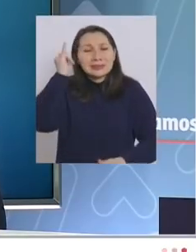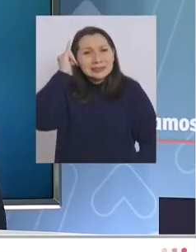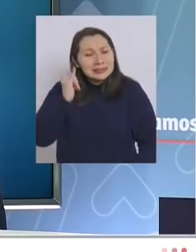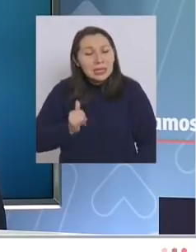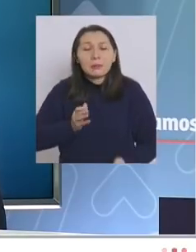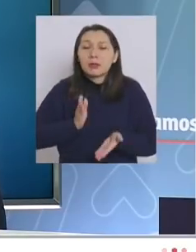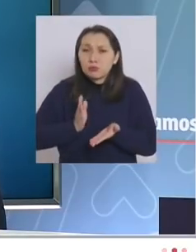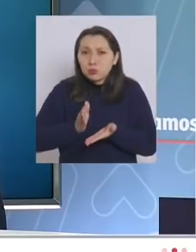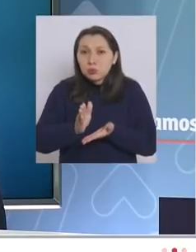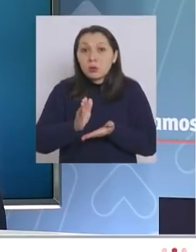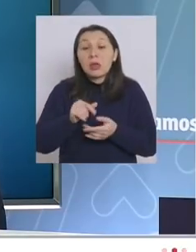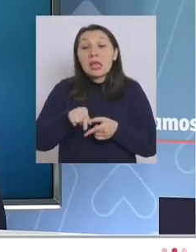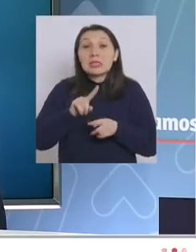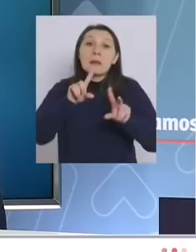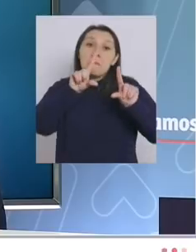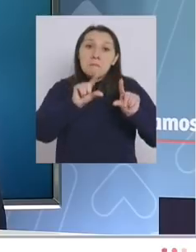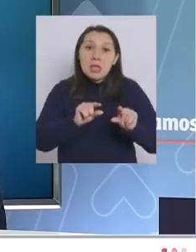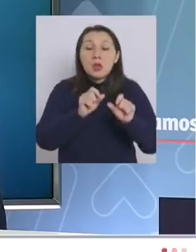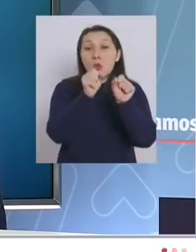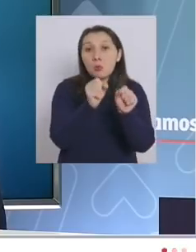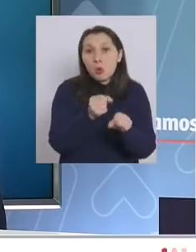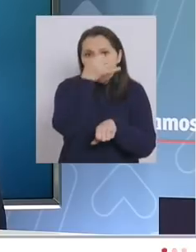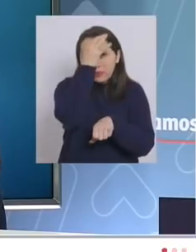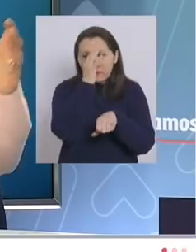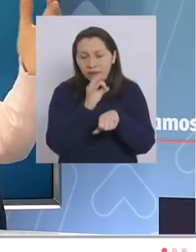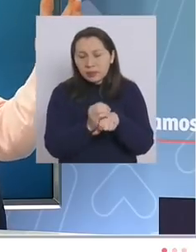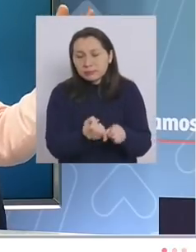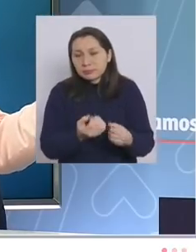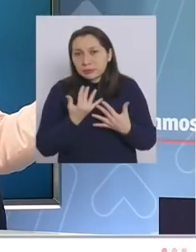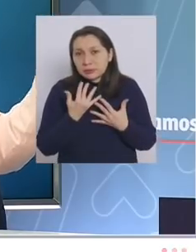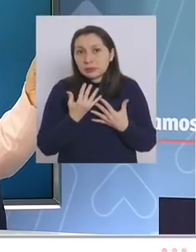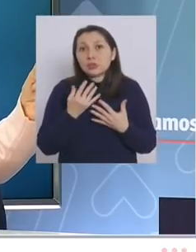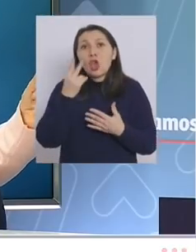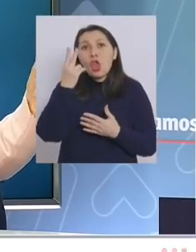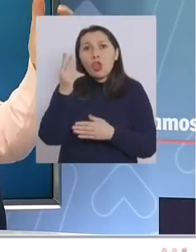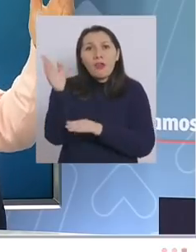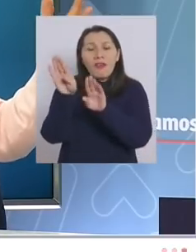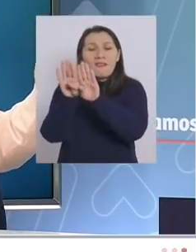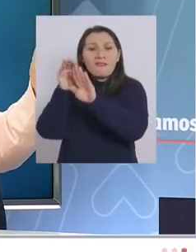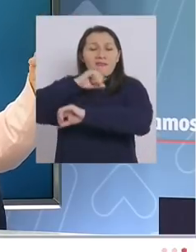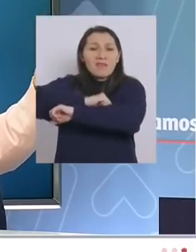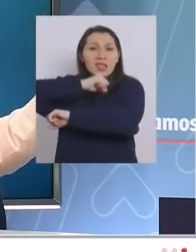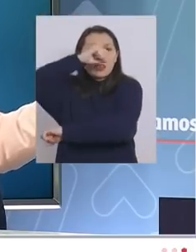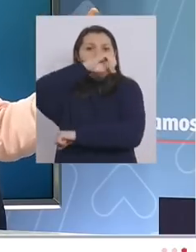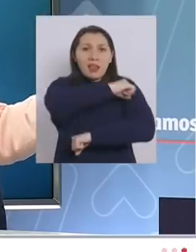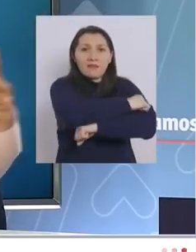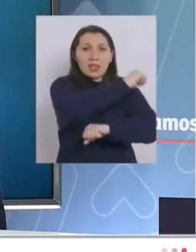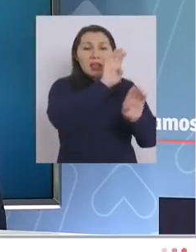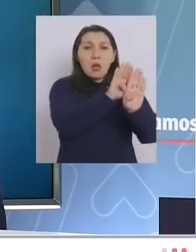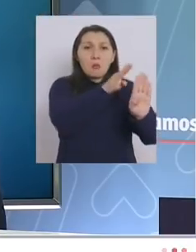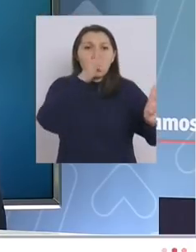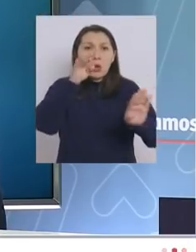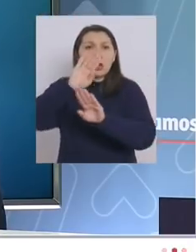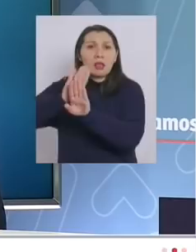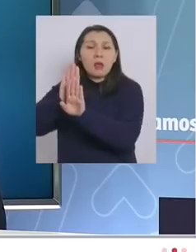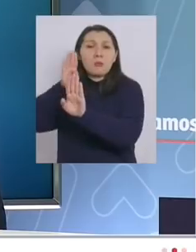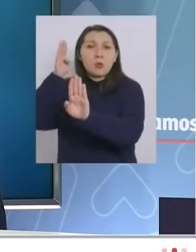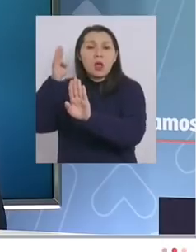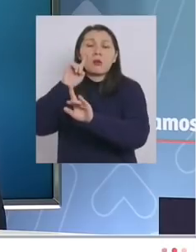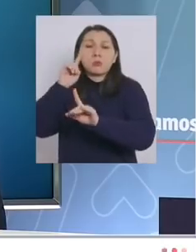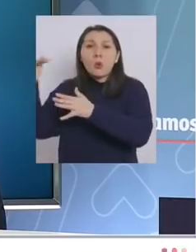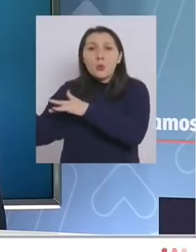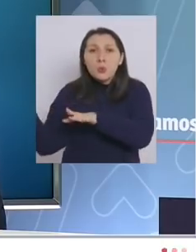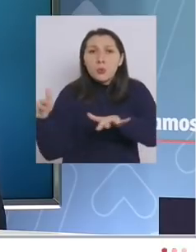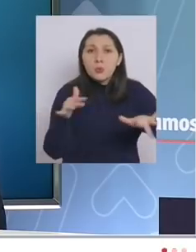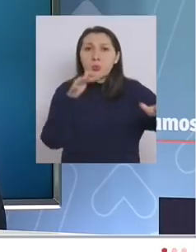ventilar disminuye la posibilidad de contagio. Tener al menos 2 ventanas abiertas, 2 puertas abiertas, que haya flujo de aire